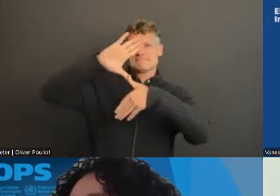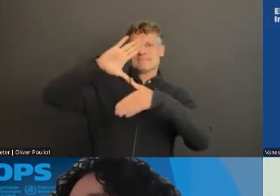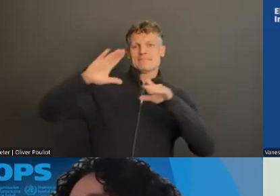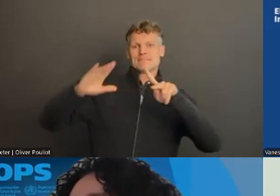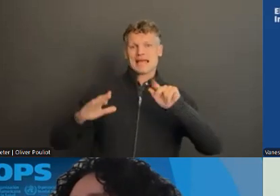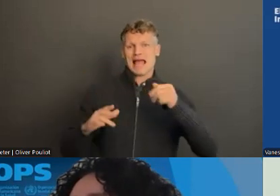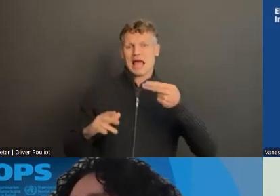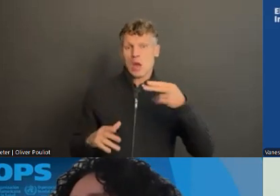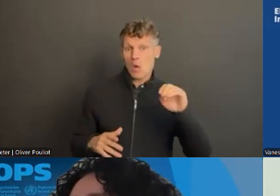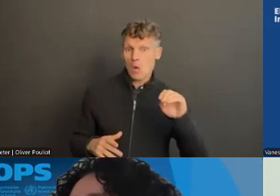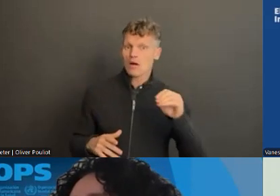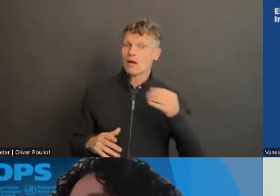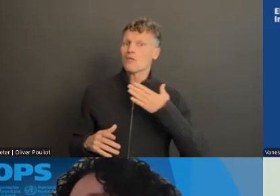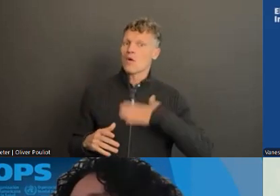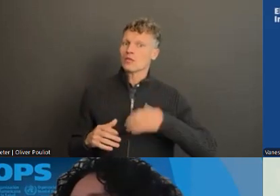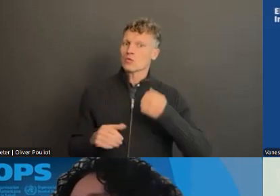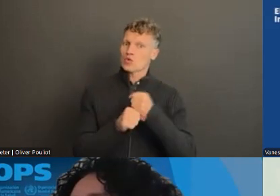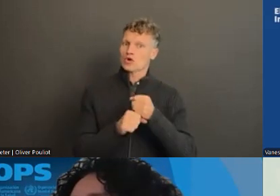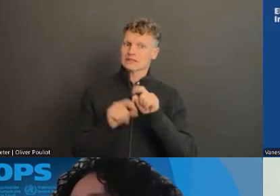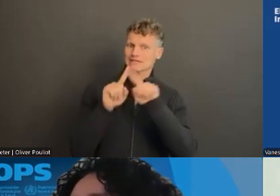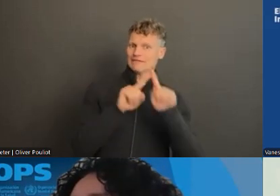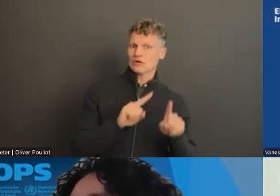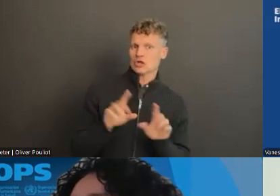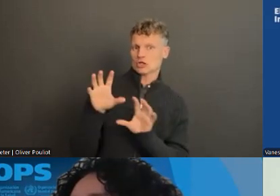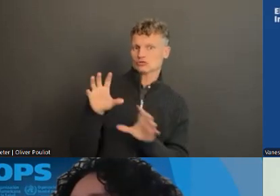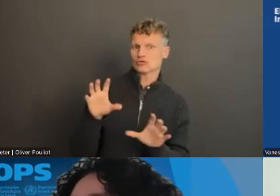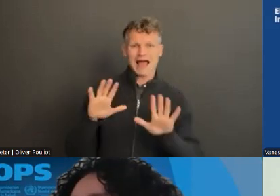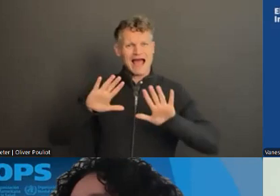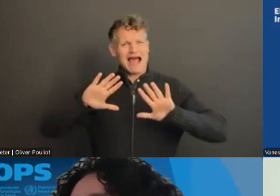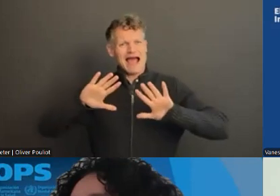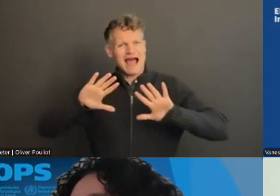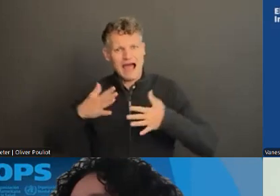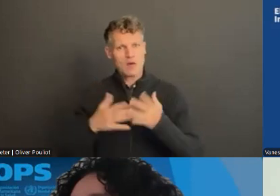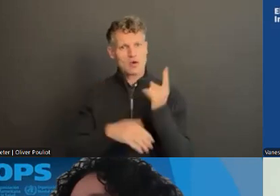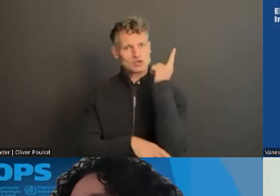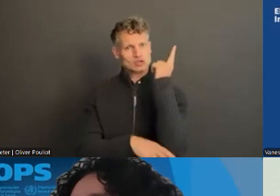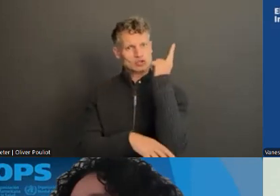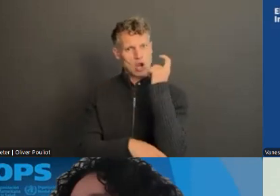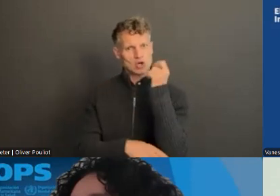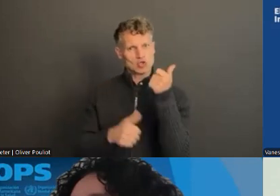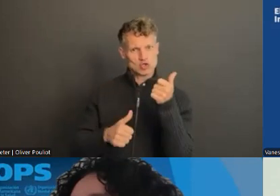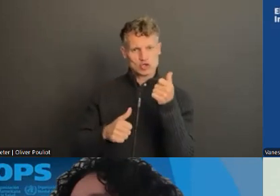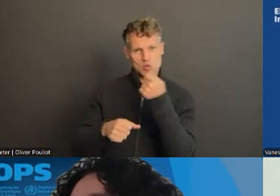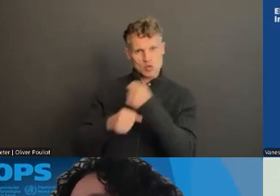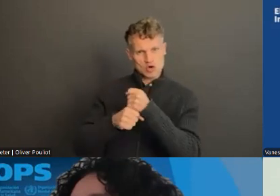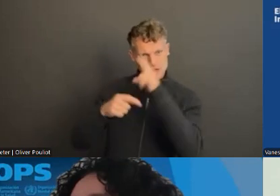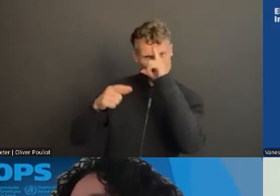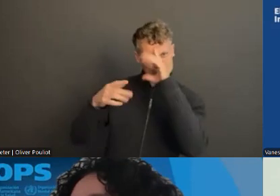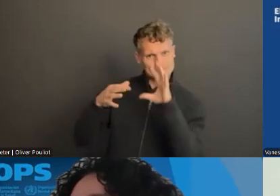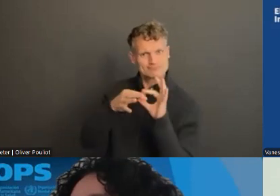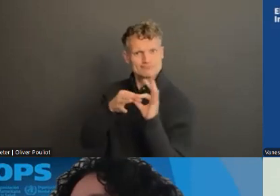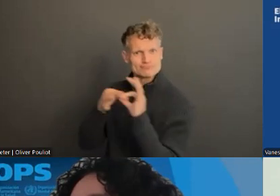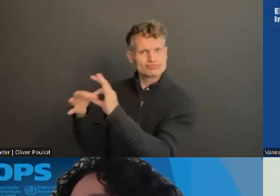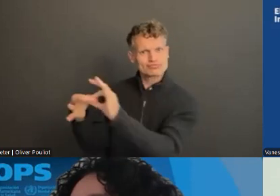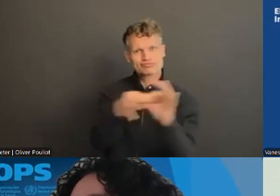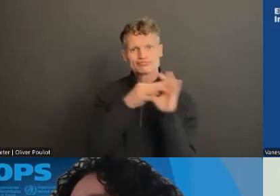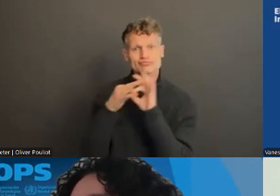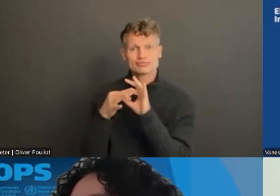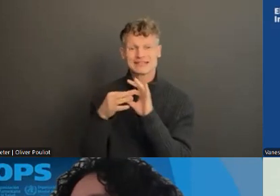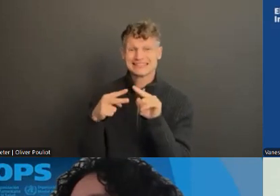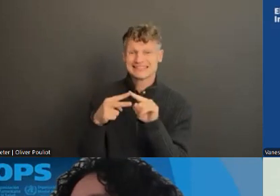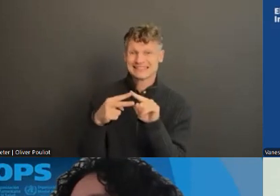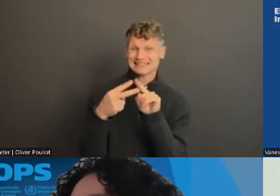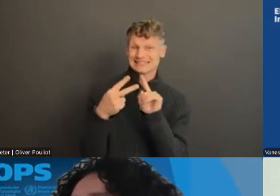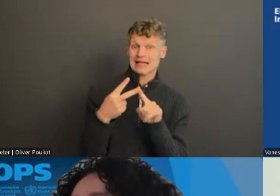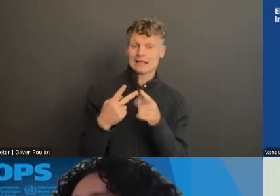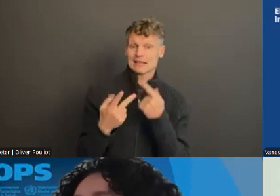desde el punto de vista de la Organización Panamericana de la Salud con los países en la región de las Américas. ¿Cómo podemos comenzar con esa colaboración